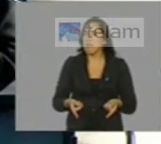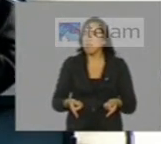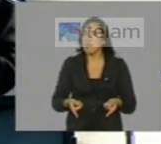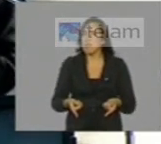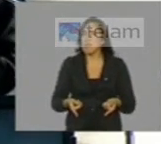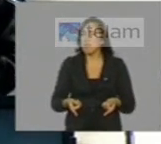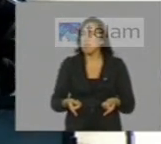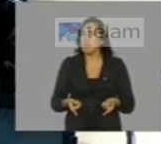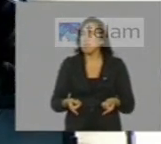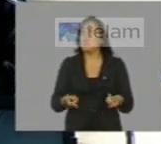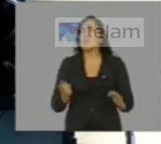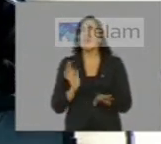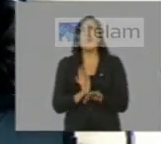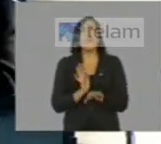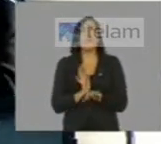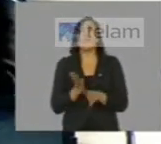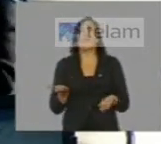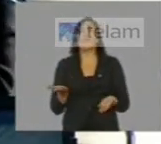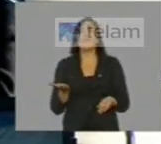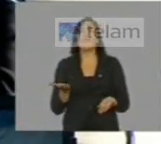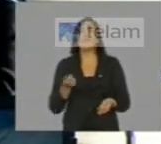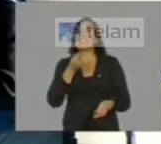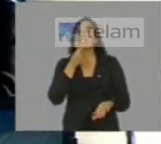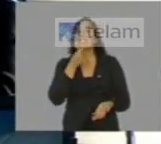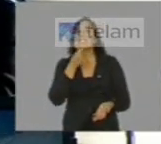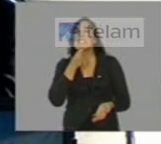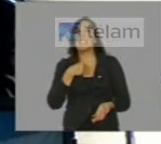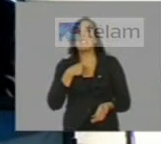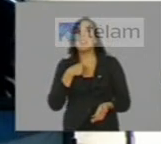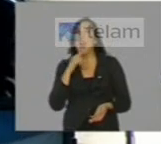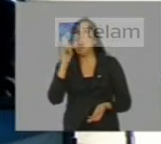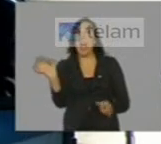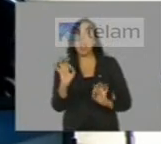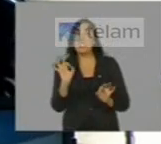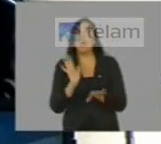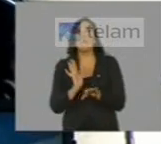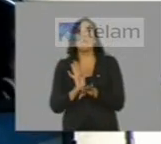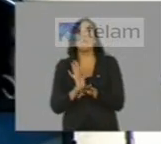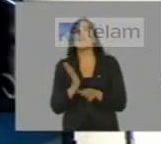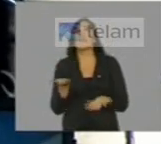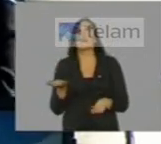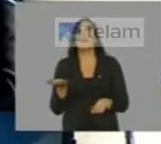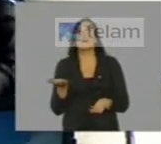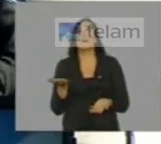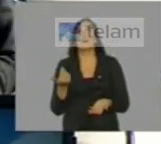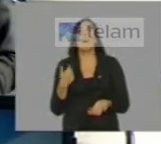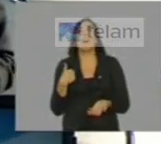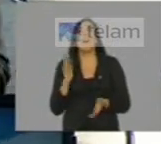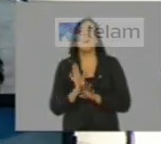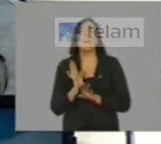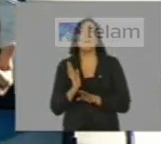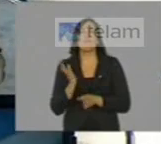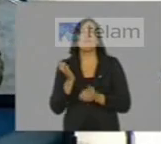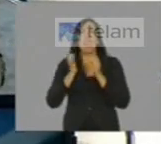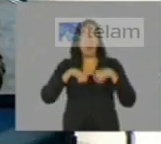también sería, no sería cierto, sería ingrato calcar todas las tintas